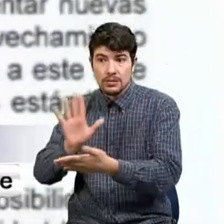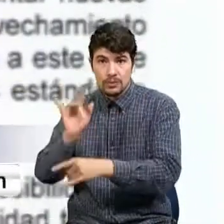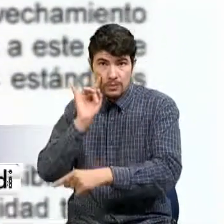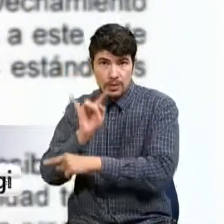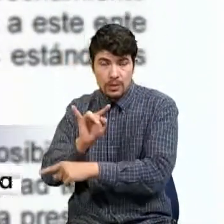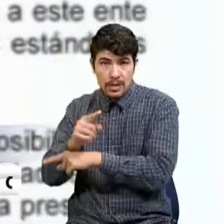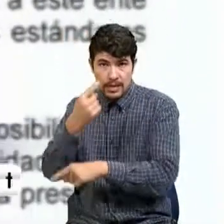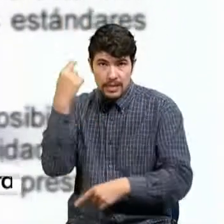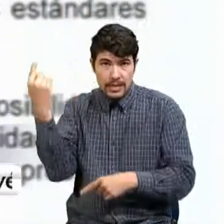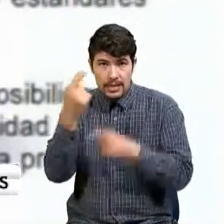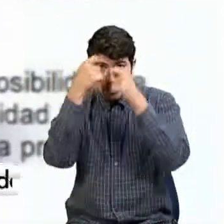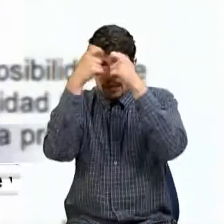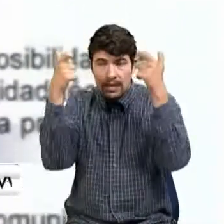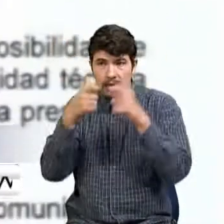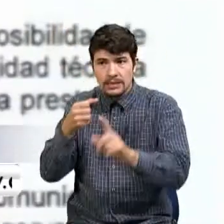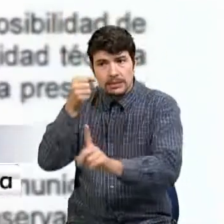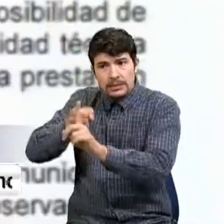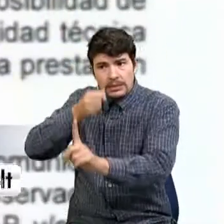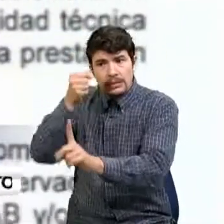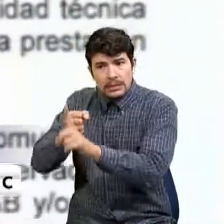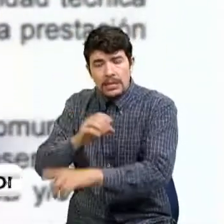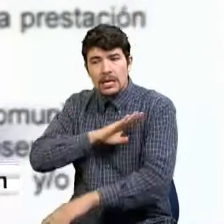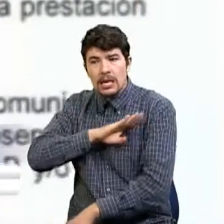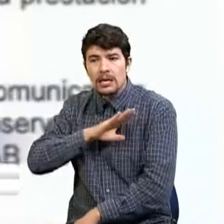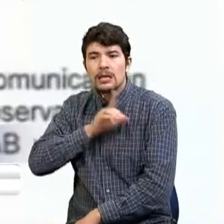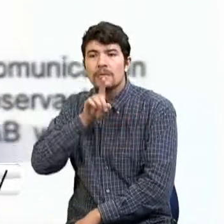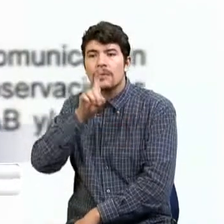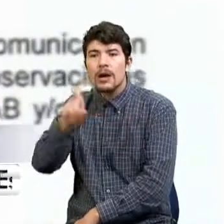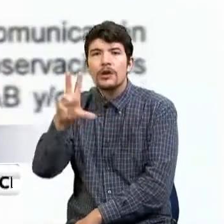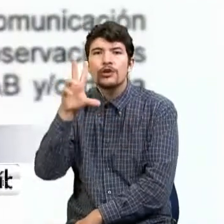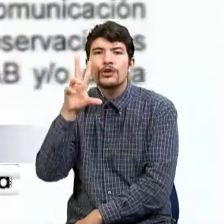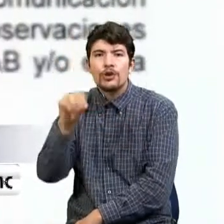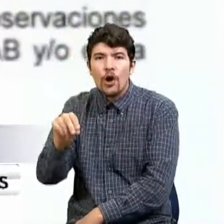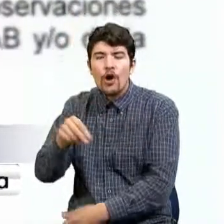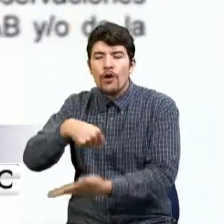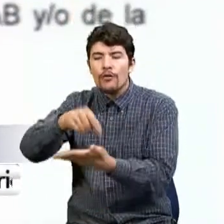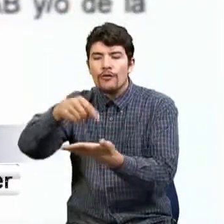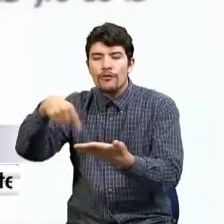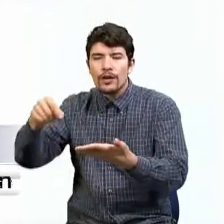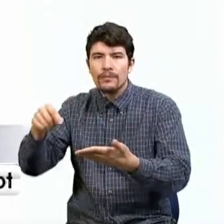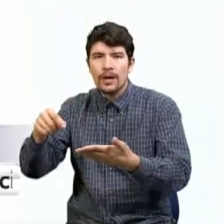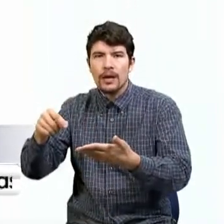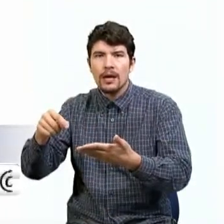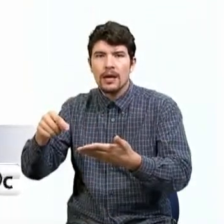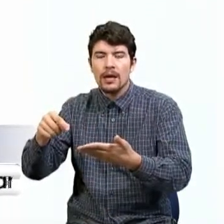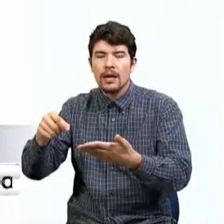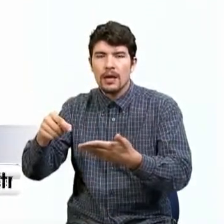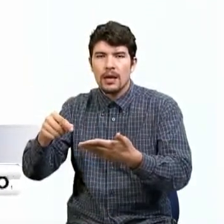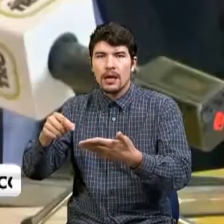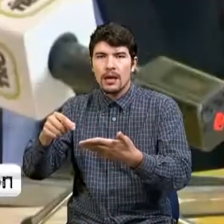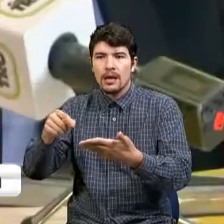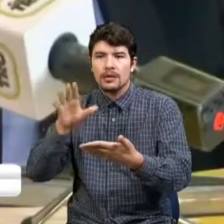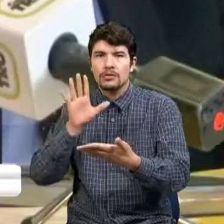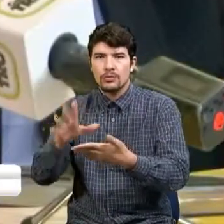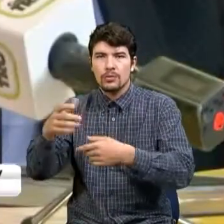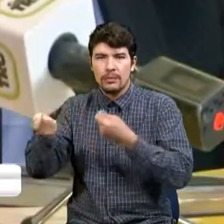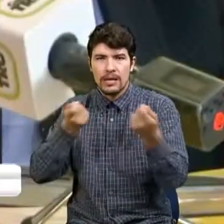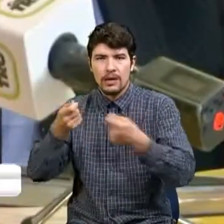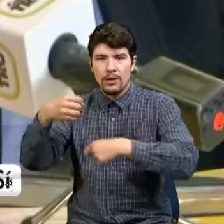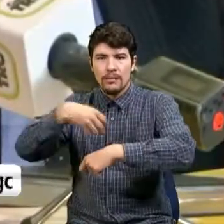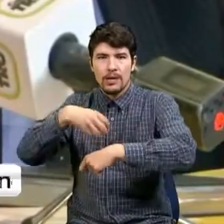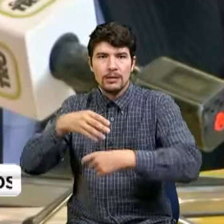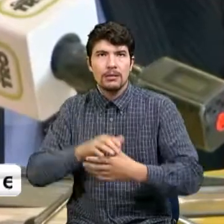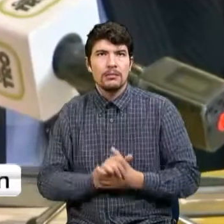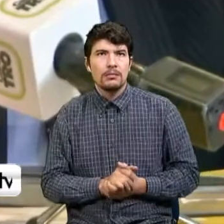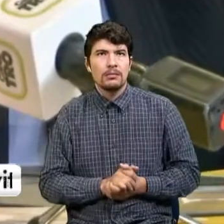de la nación presionó al alcalde de bucaramanga para no firmar el contrato de basuras para la capital santandereana no ellos